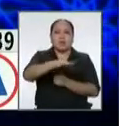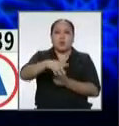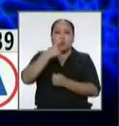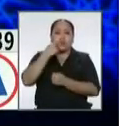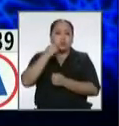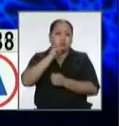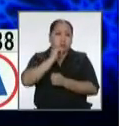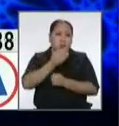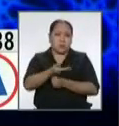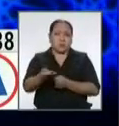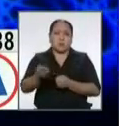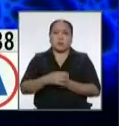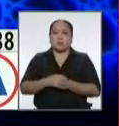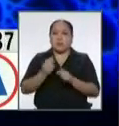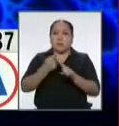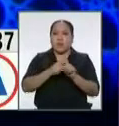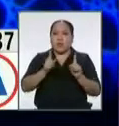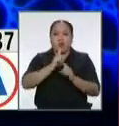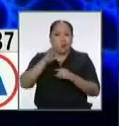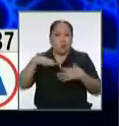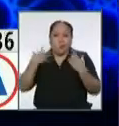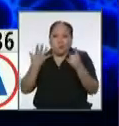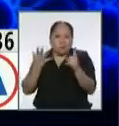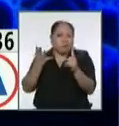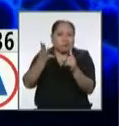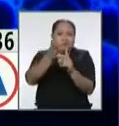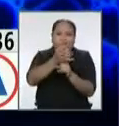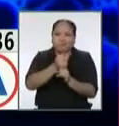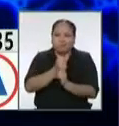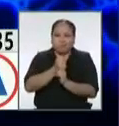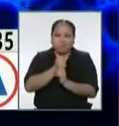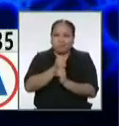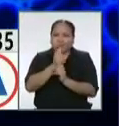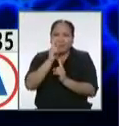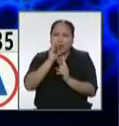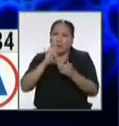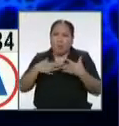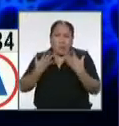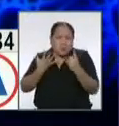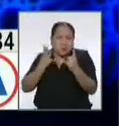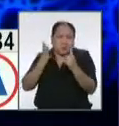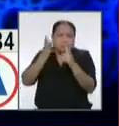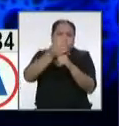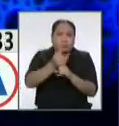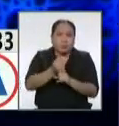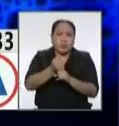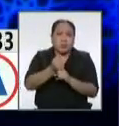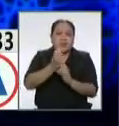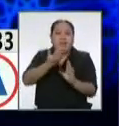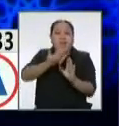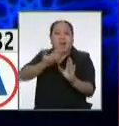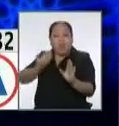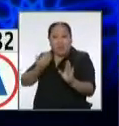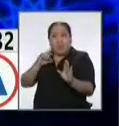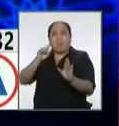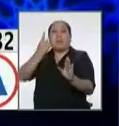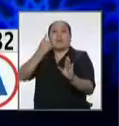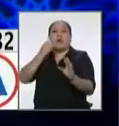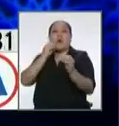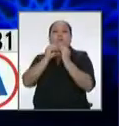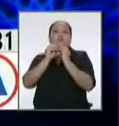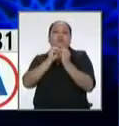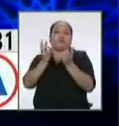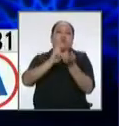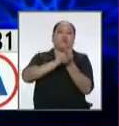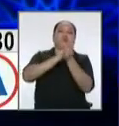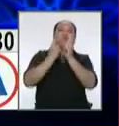ellos, de poder conversar, sin necesidad de polarizar tanto, ¿no? Salvo el caso de Arana al final y salvo el caso